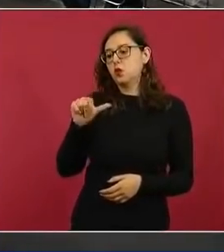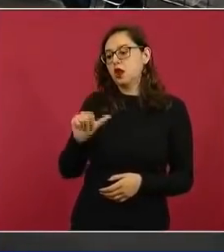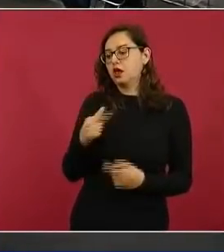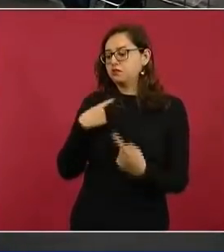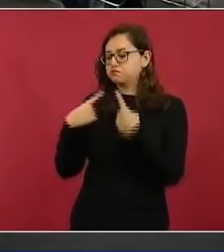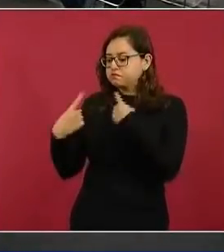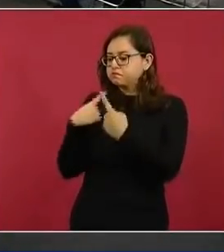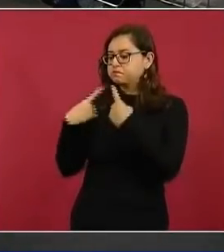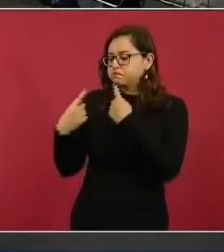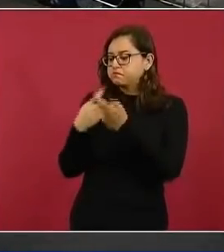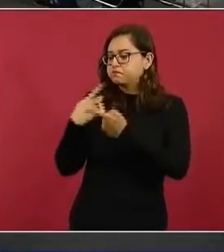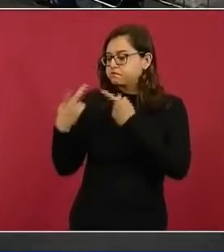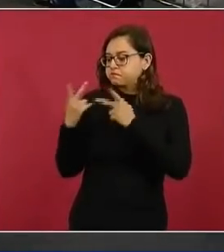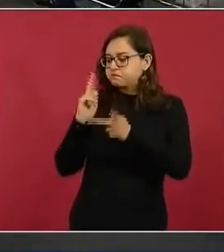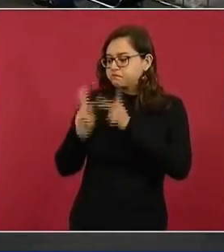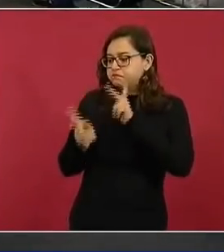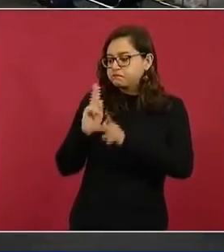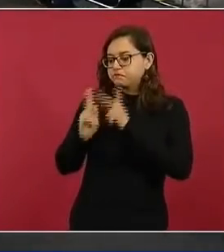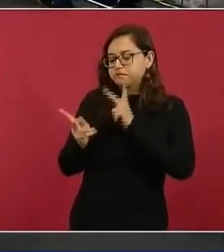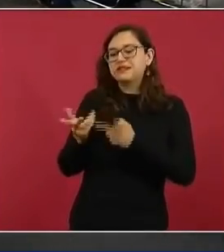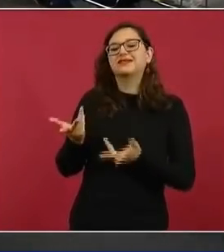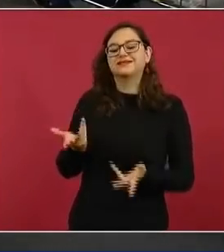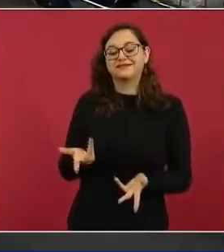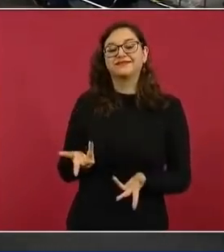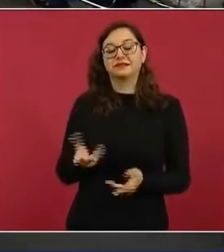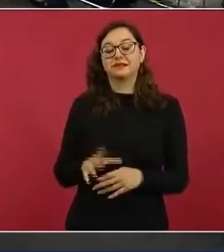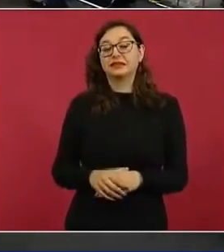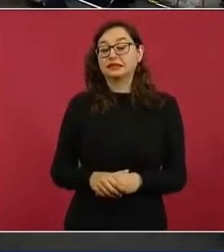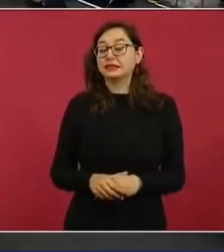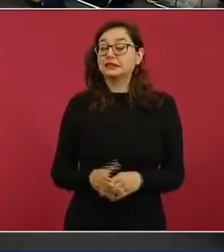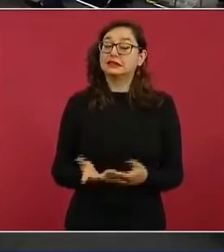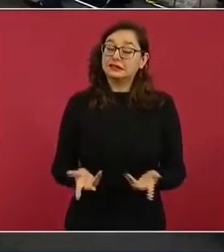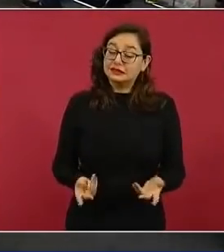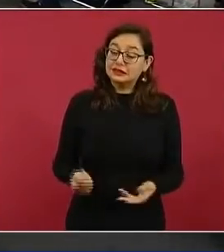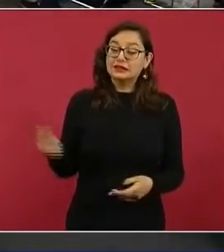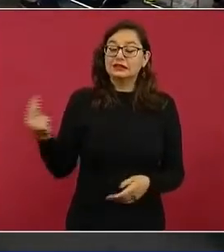va a requerir de convencer